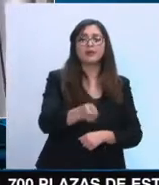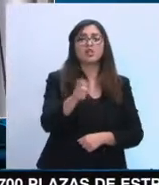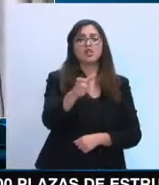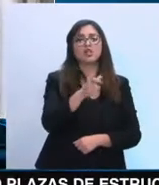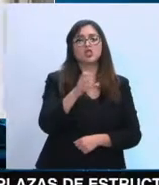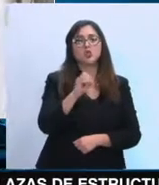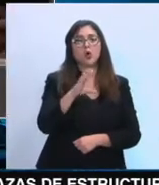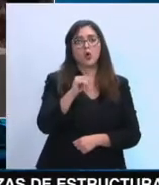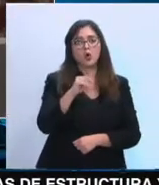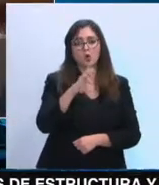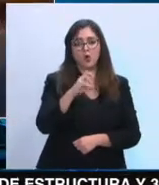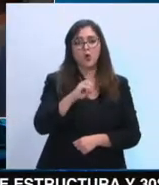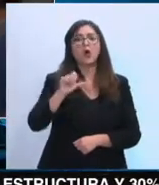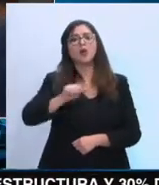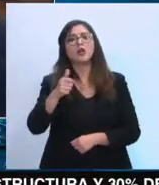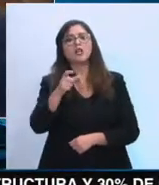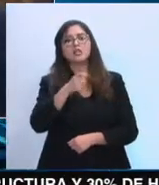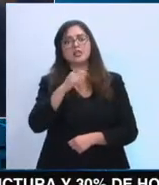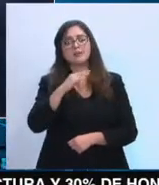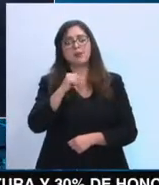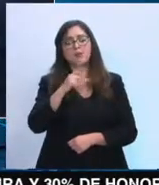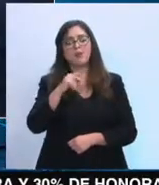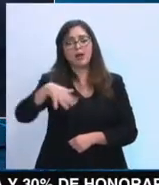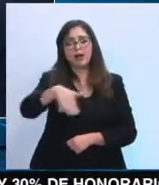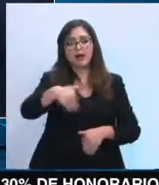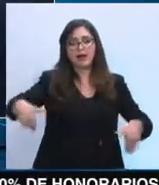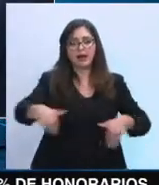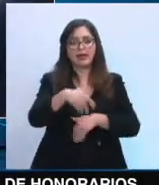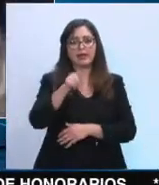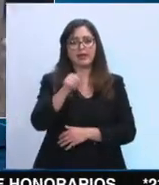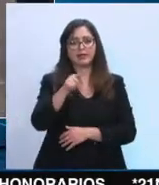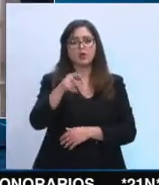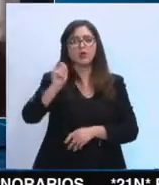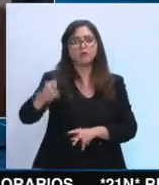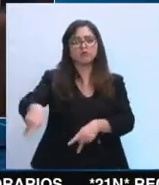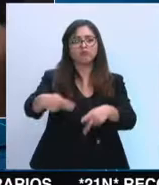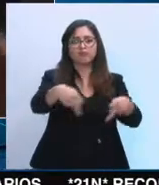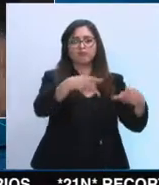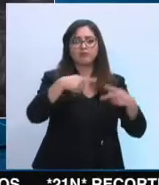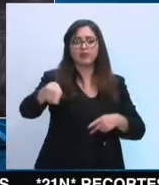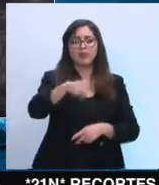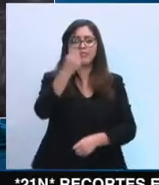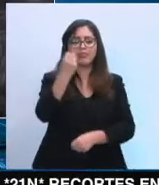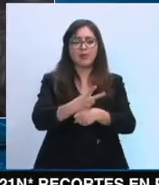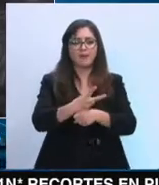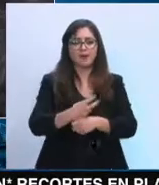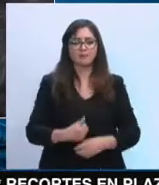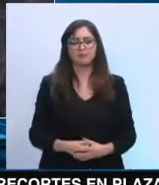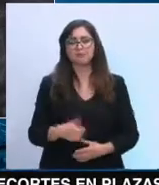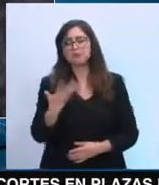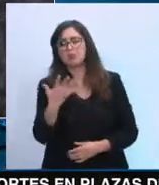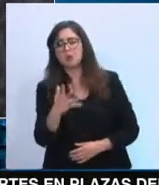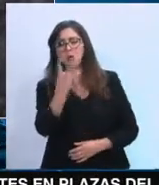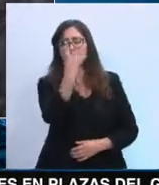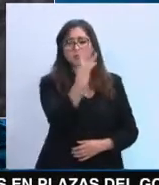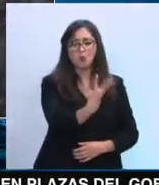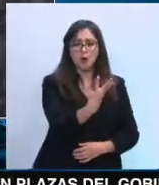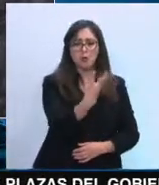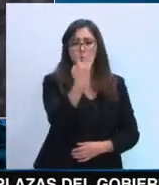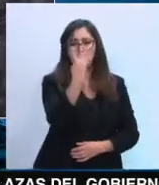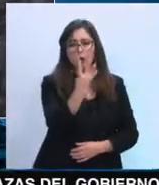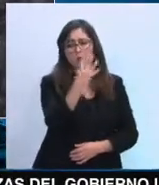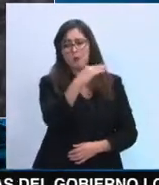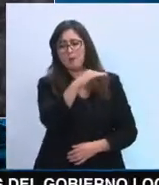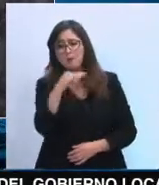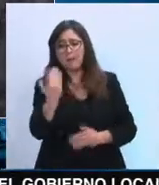y Chimalpopoca en la colonia Tránsito son el punto de venta desde muy temprano. 4 y media de la mañana a levantarse